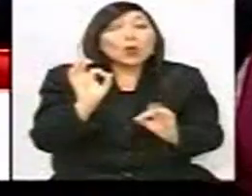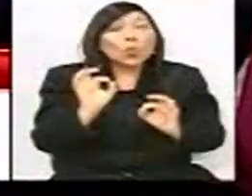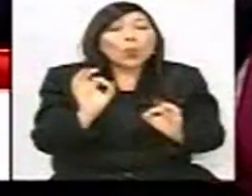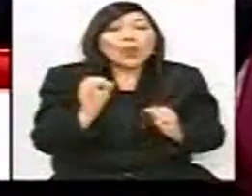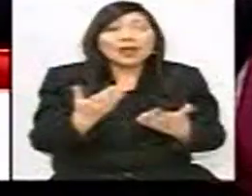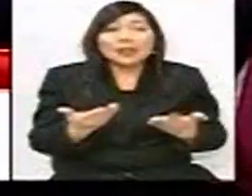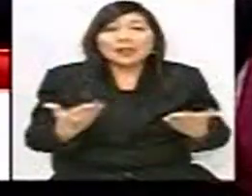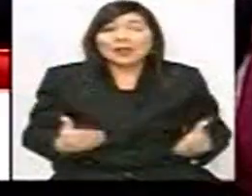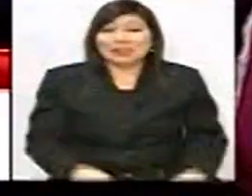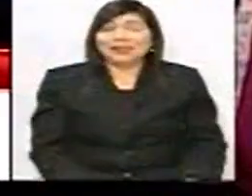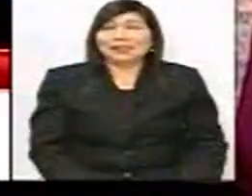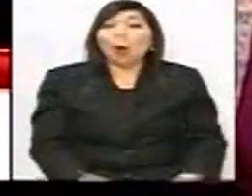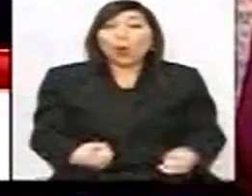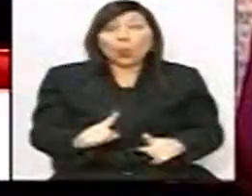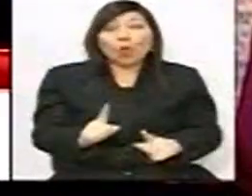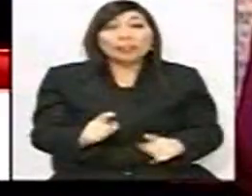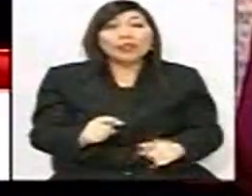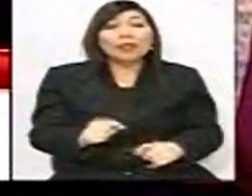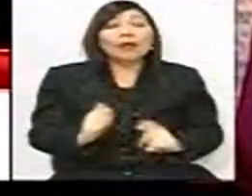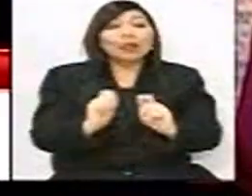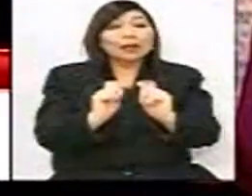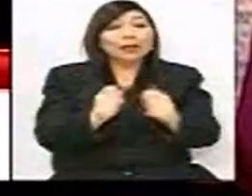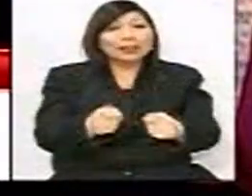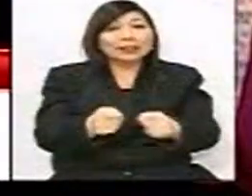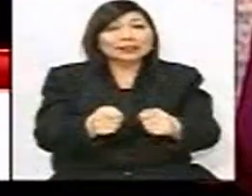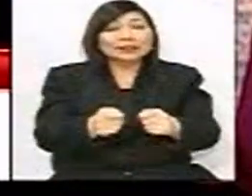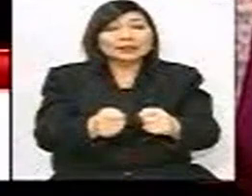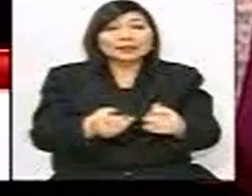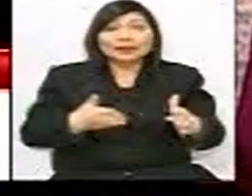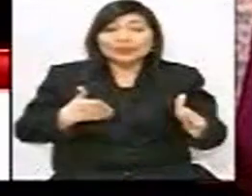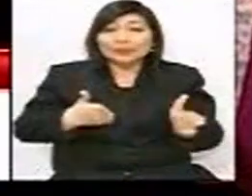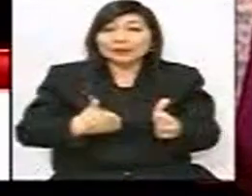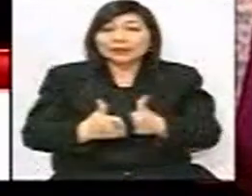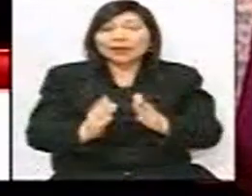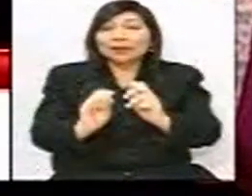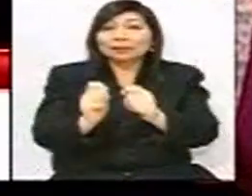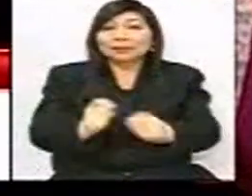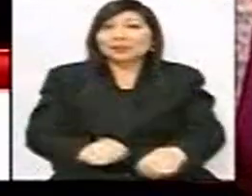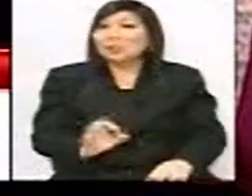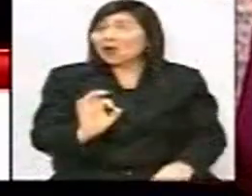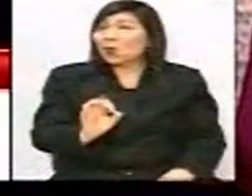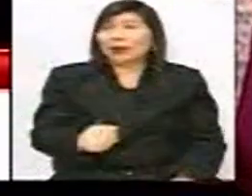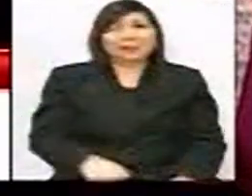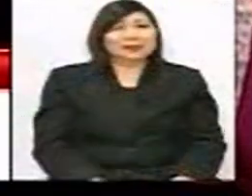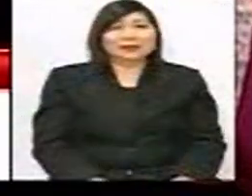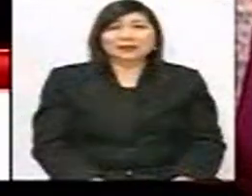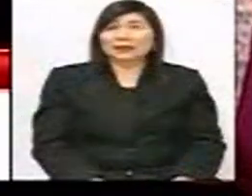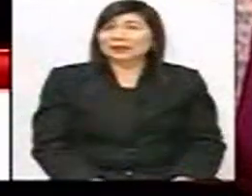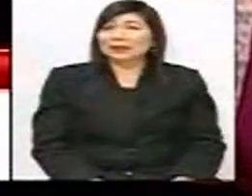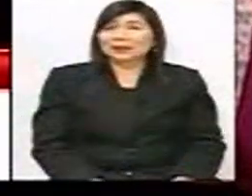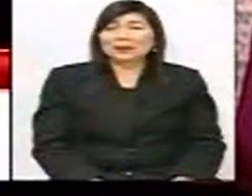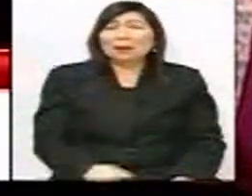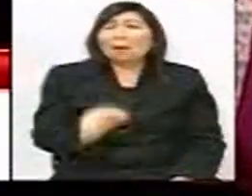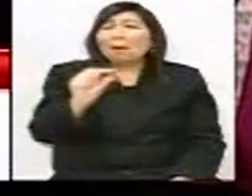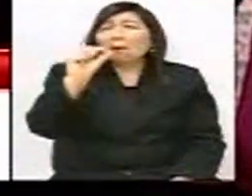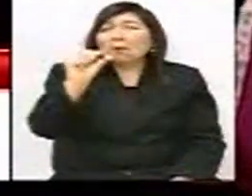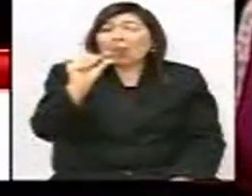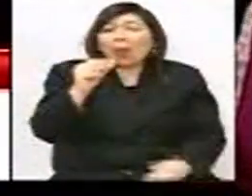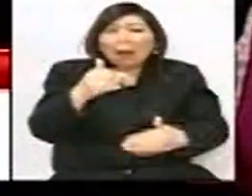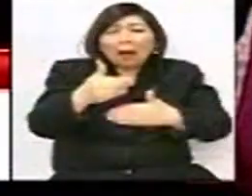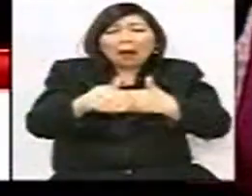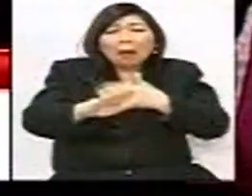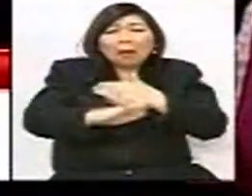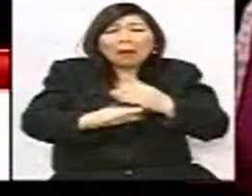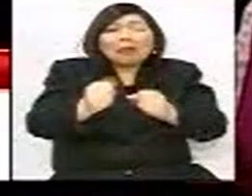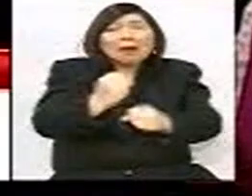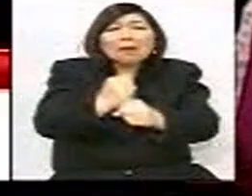mismas condiciones que el Estado entregó las pistas a la empresa, con un mínimo avance